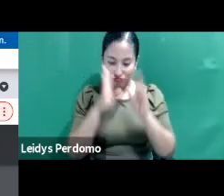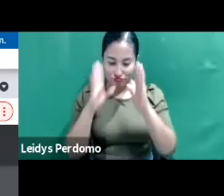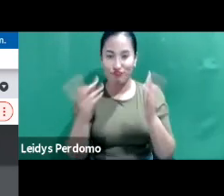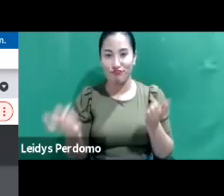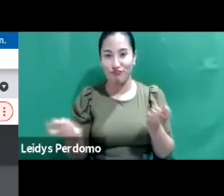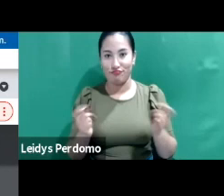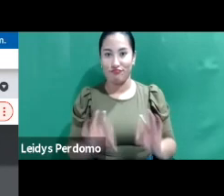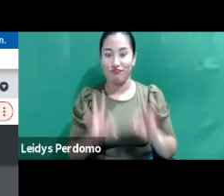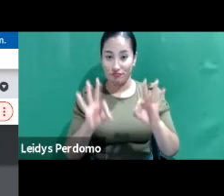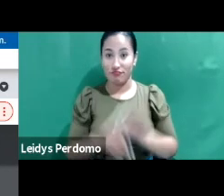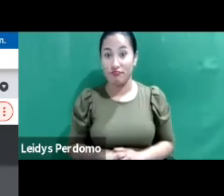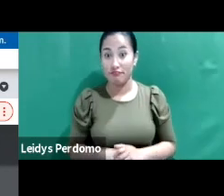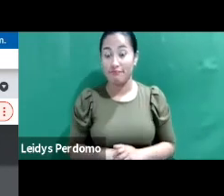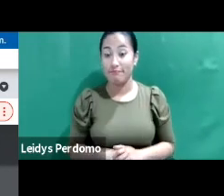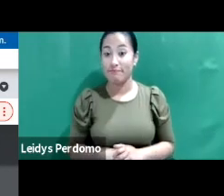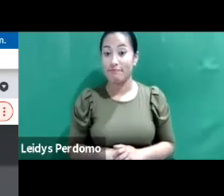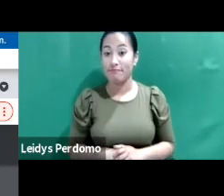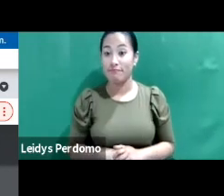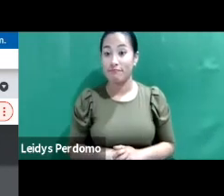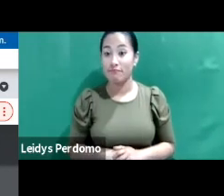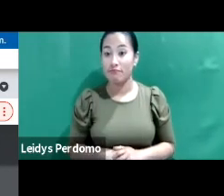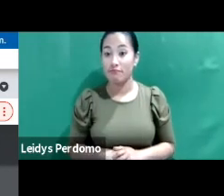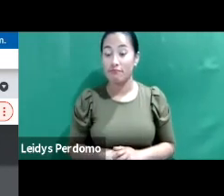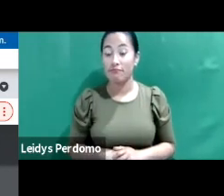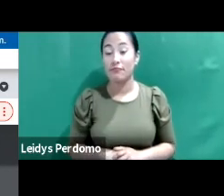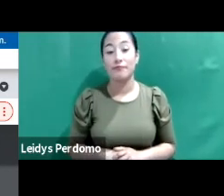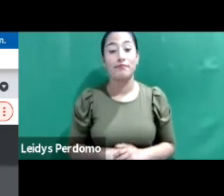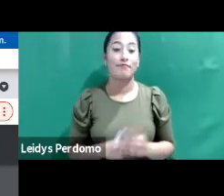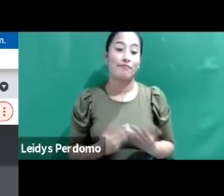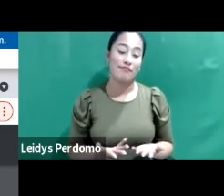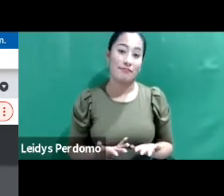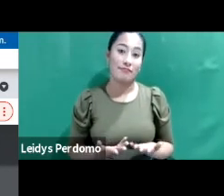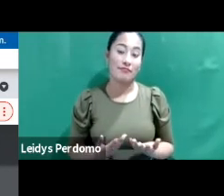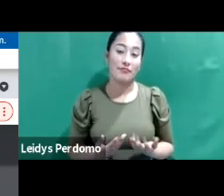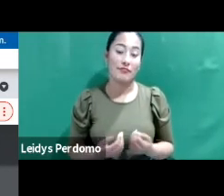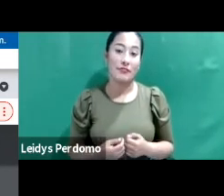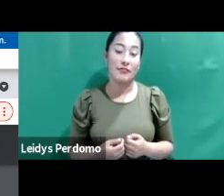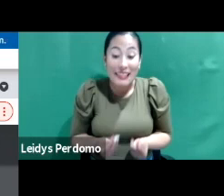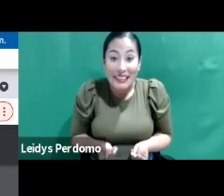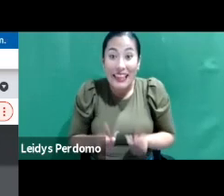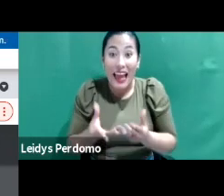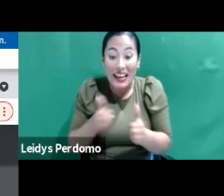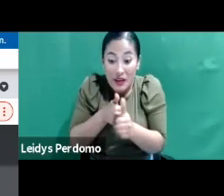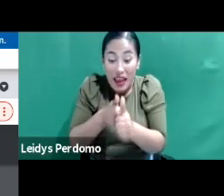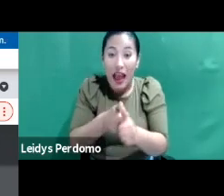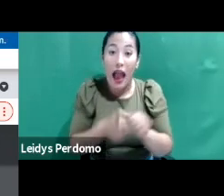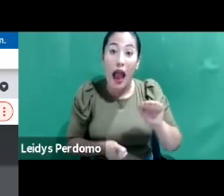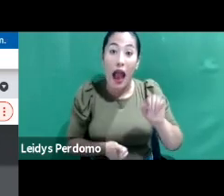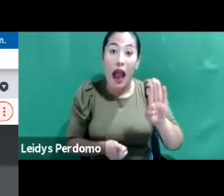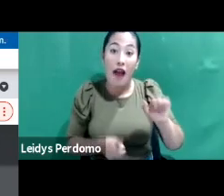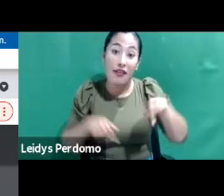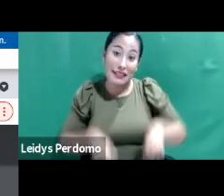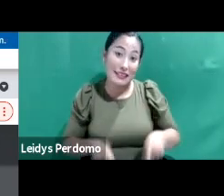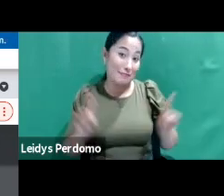No sé si hasta el momento en eso realmente no les puedo dar intervención en ABA. En una sesión tan corta, era como